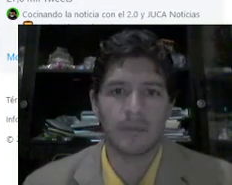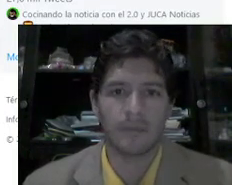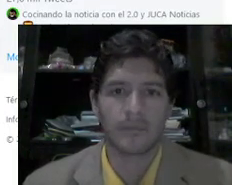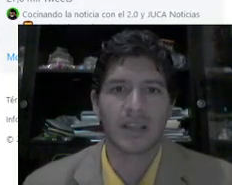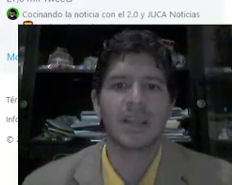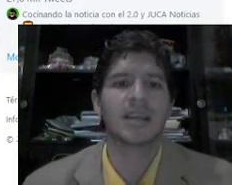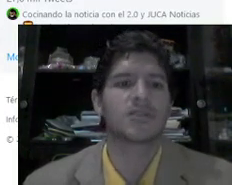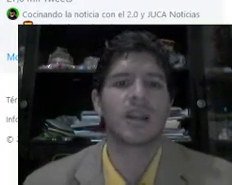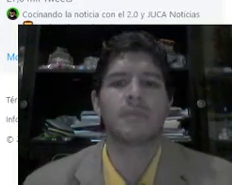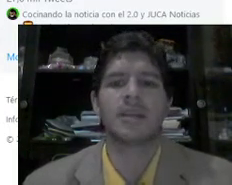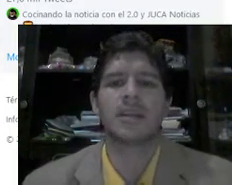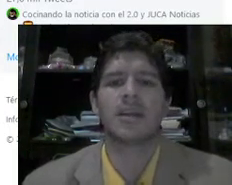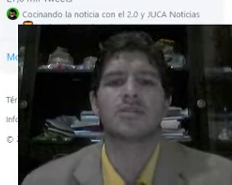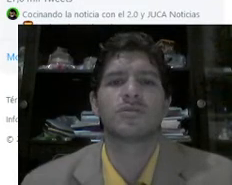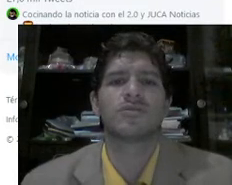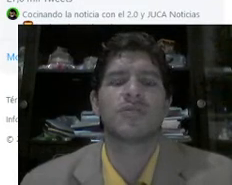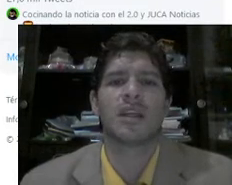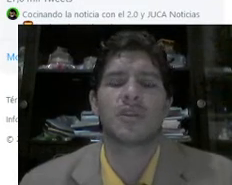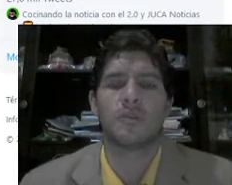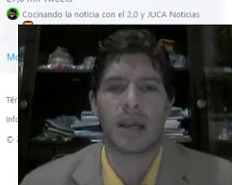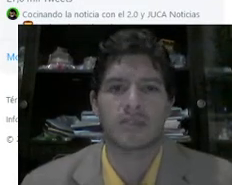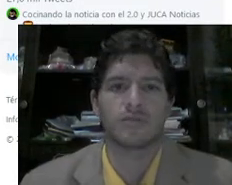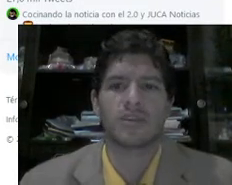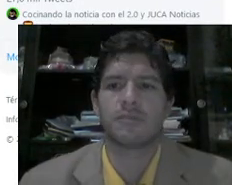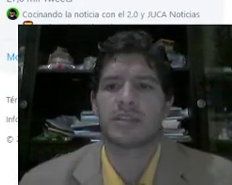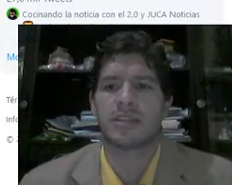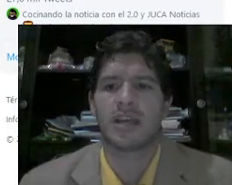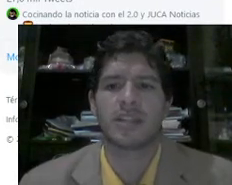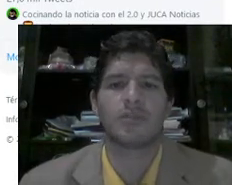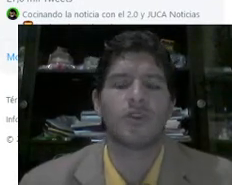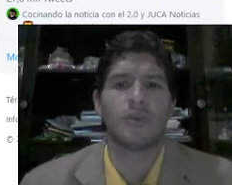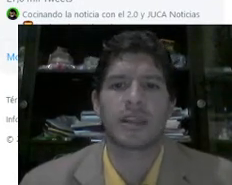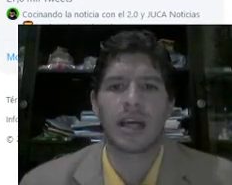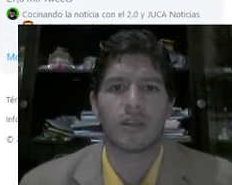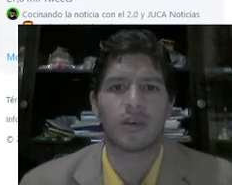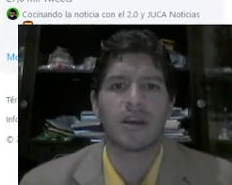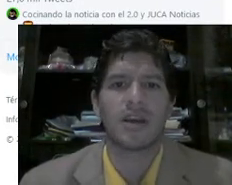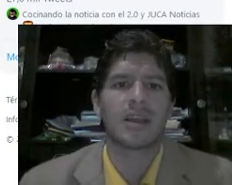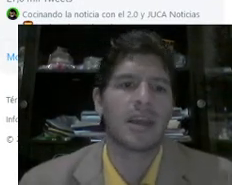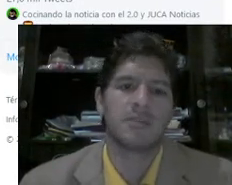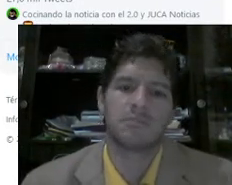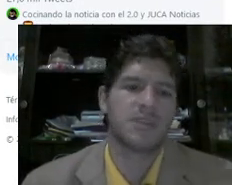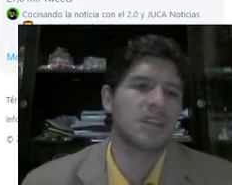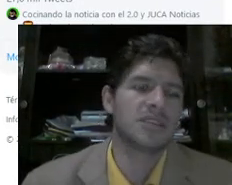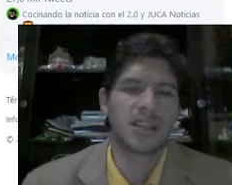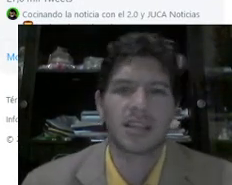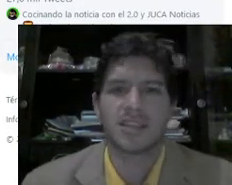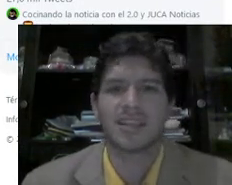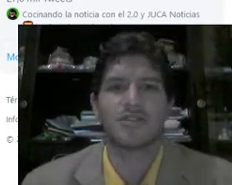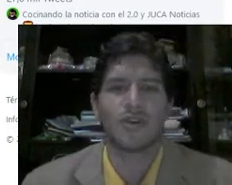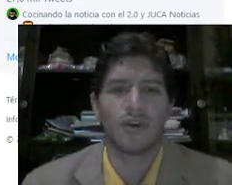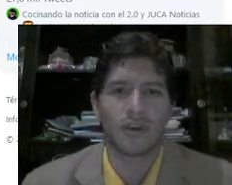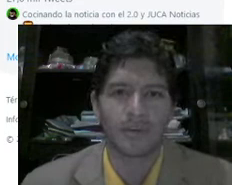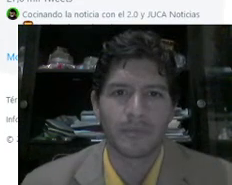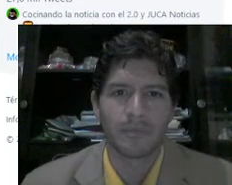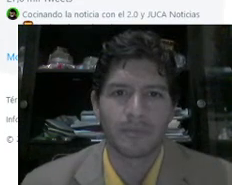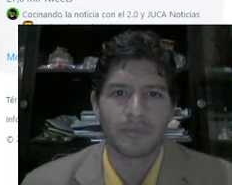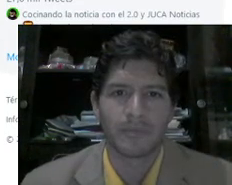ver. Creen que solamente es un ciudadano más, un representante, un gobernador que tiene ciertas ideas.